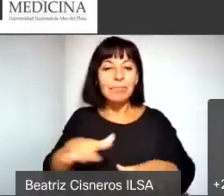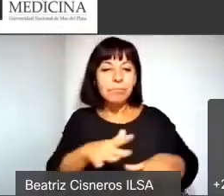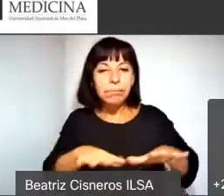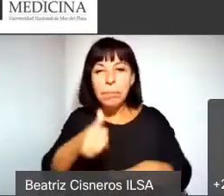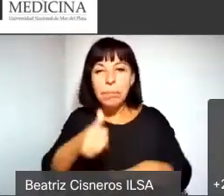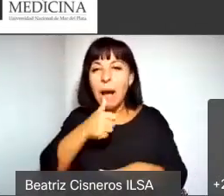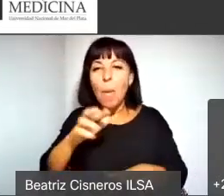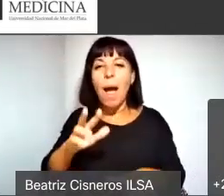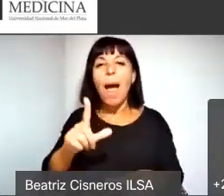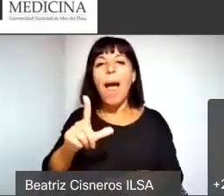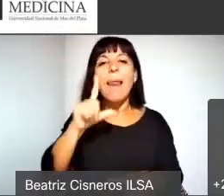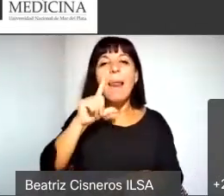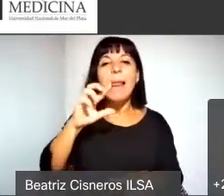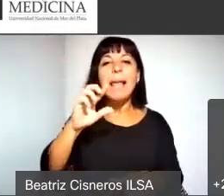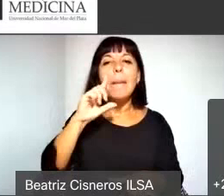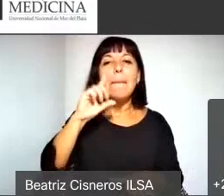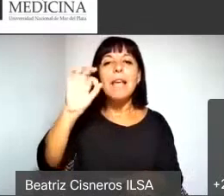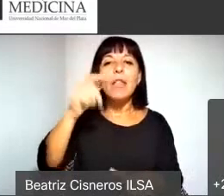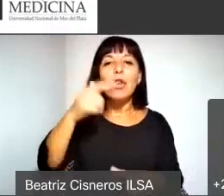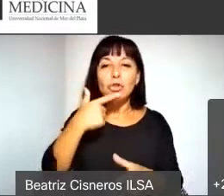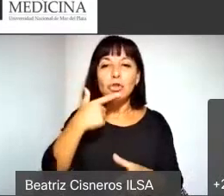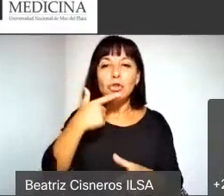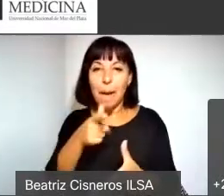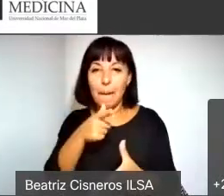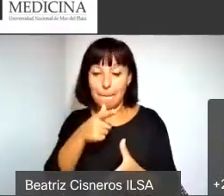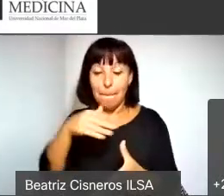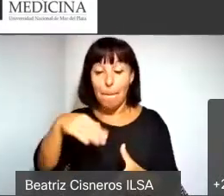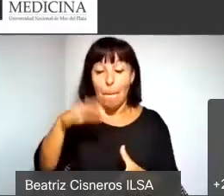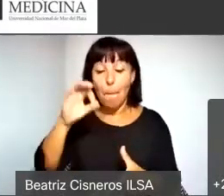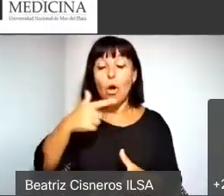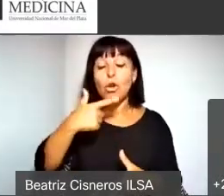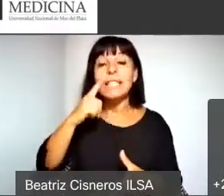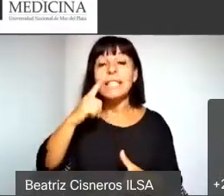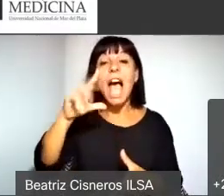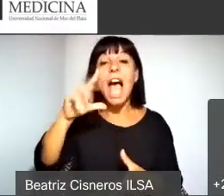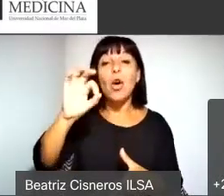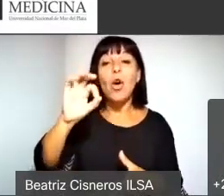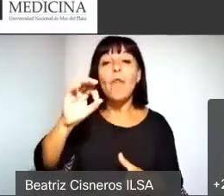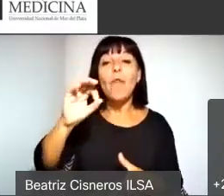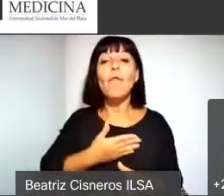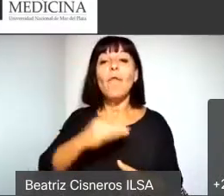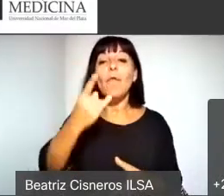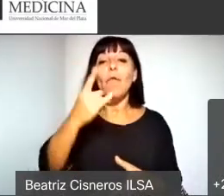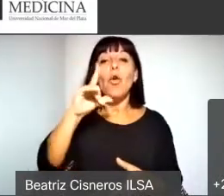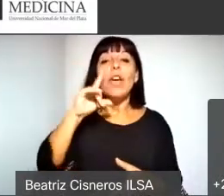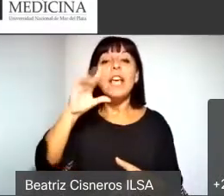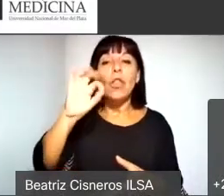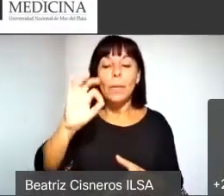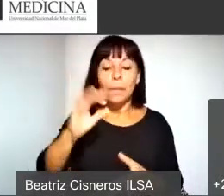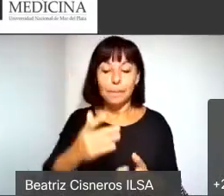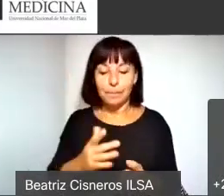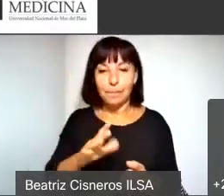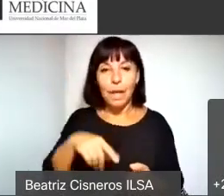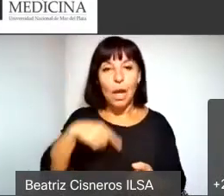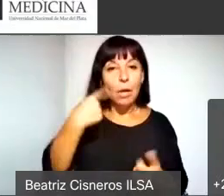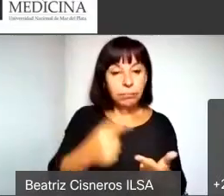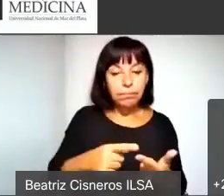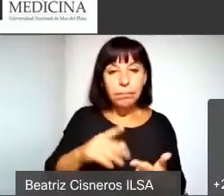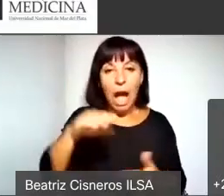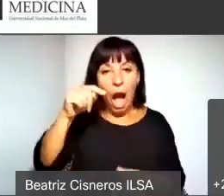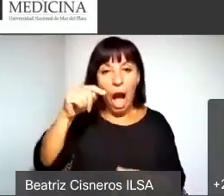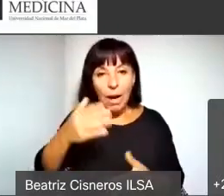Algo así es como se presenta el modelo de mosaico fluido. Y hablamos de fosfolípidos.